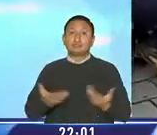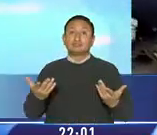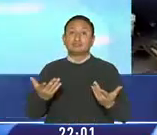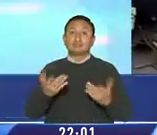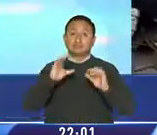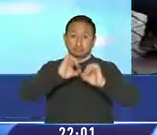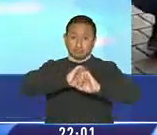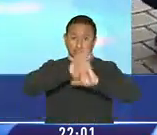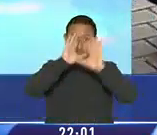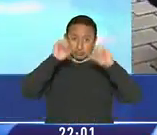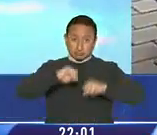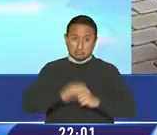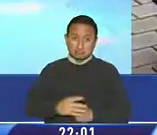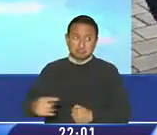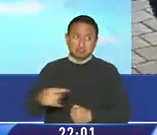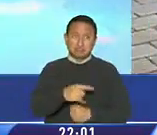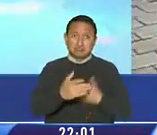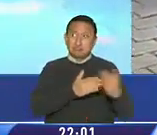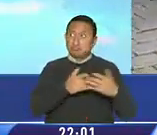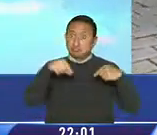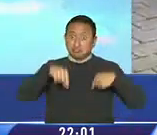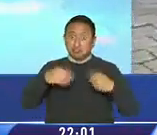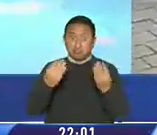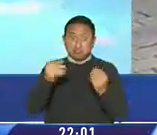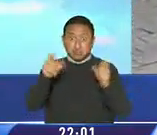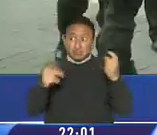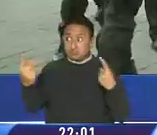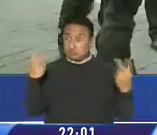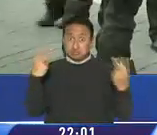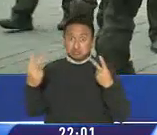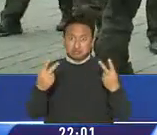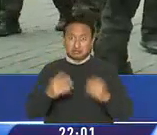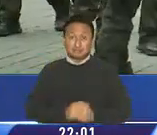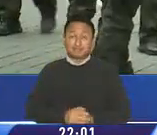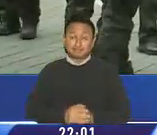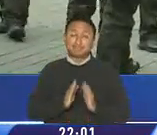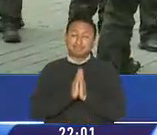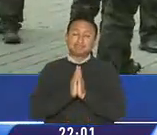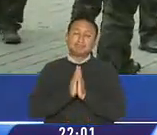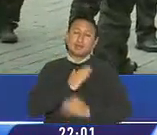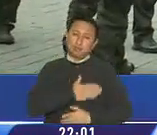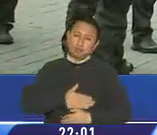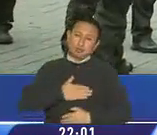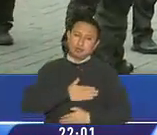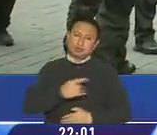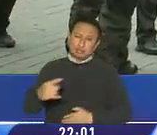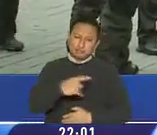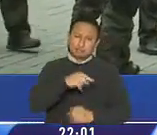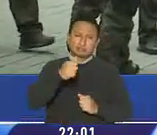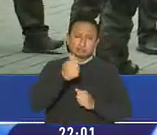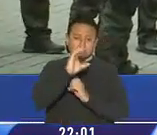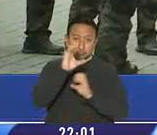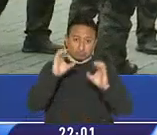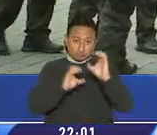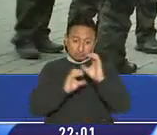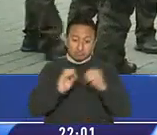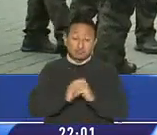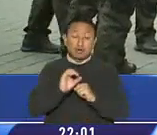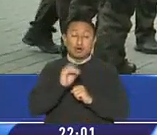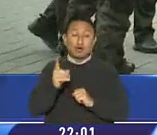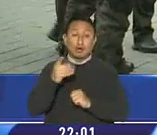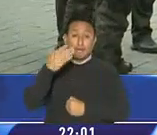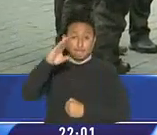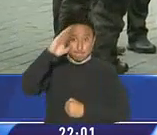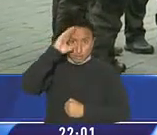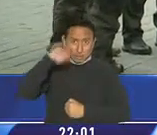plena luz del día, sin importar que por aquí hay bastante afluencia de gente. Se pide a la ciudadanía mejor realizar transacciones o llamar a la policía para